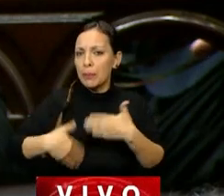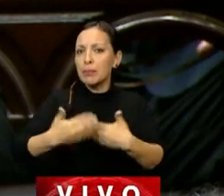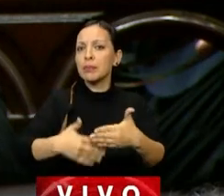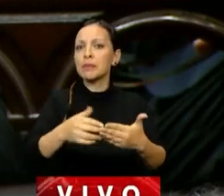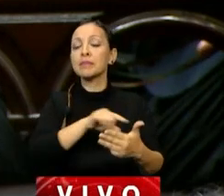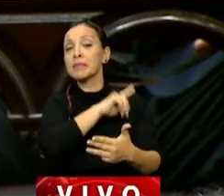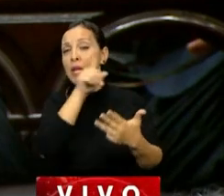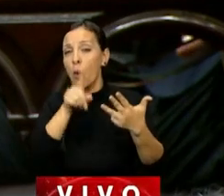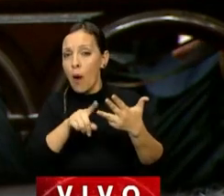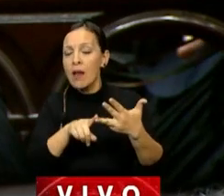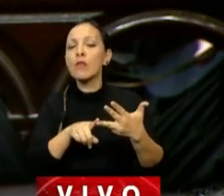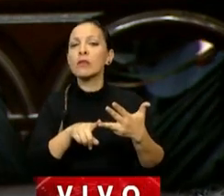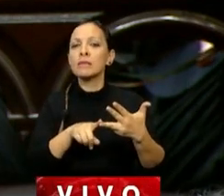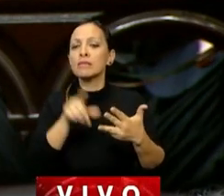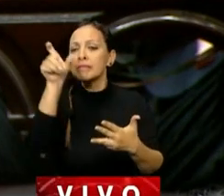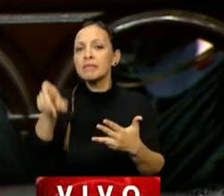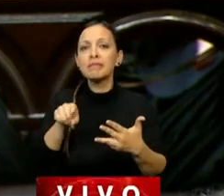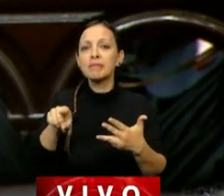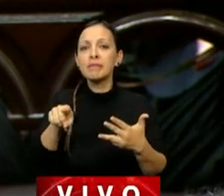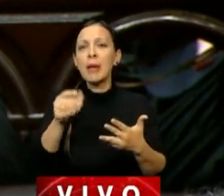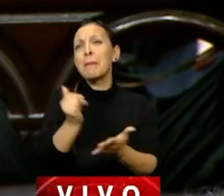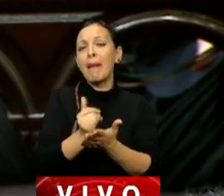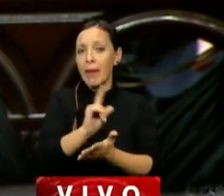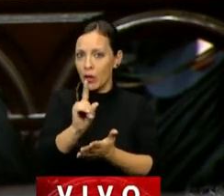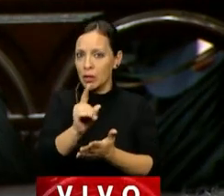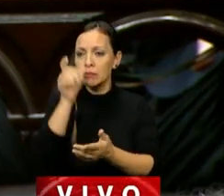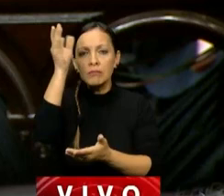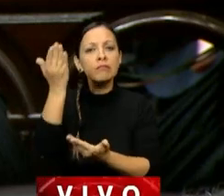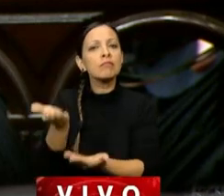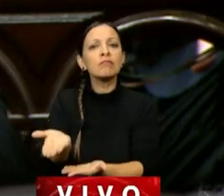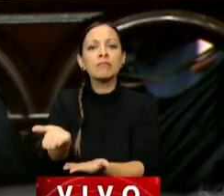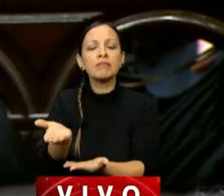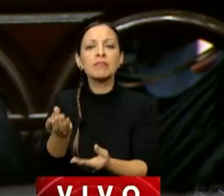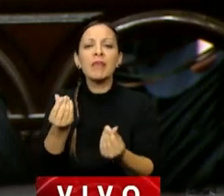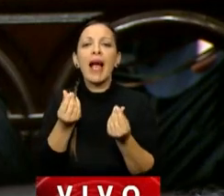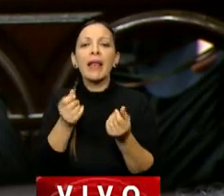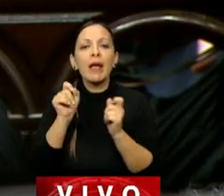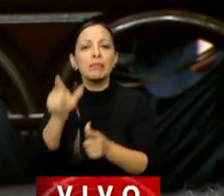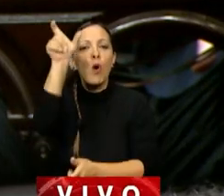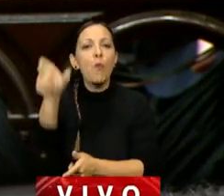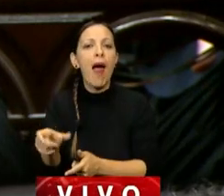Y en cuarto lugar, algo no menor, por su notable calidad humana.